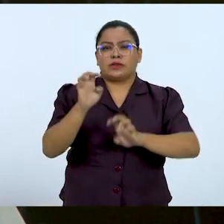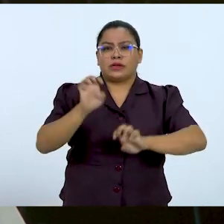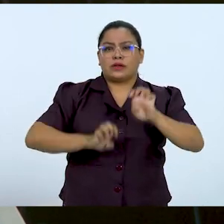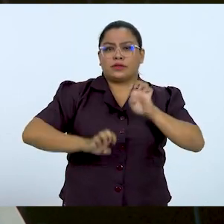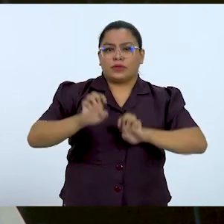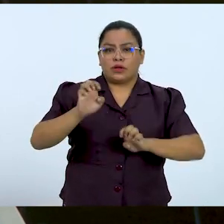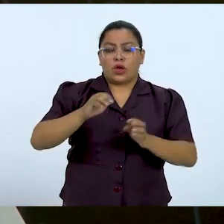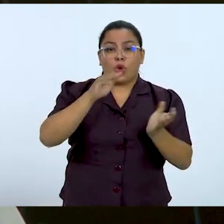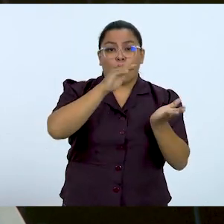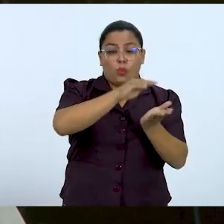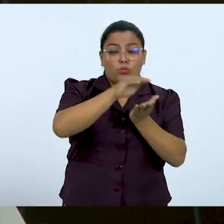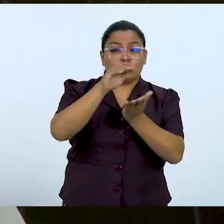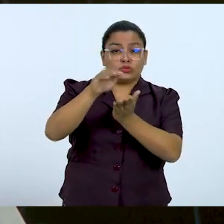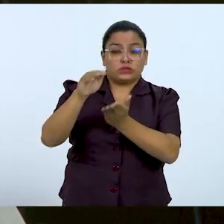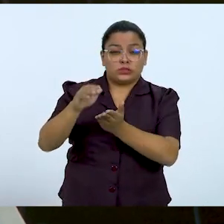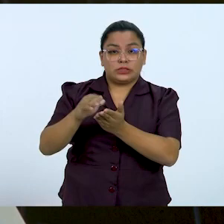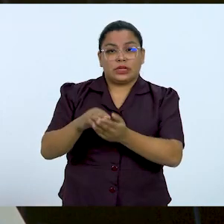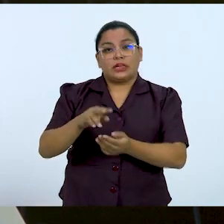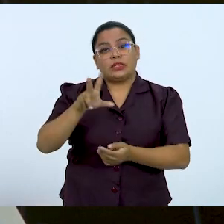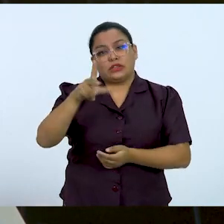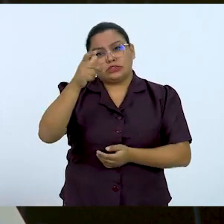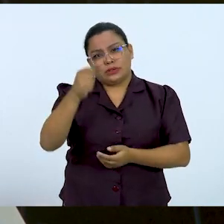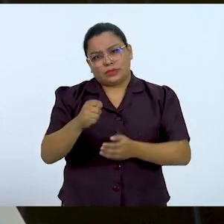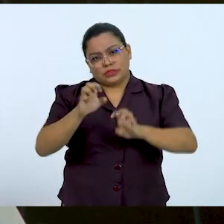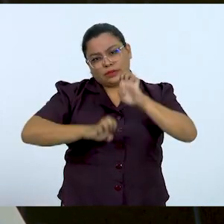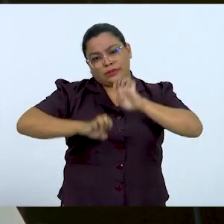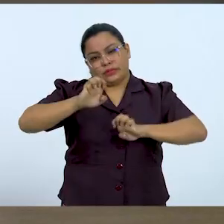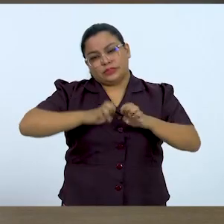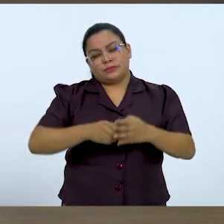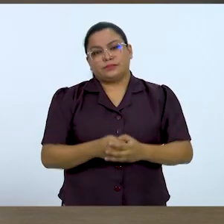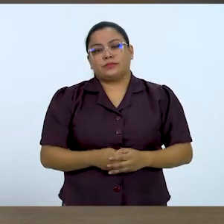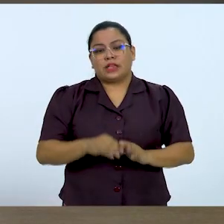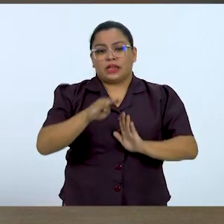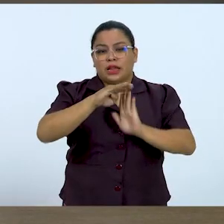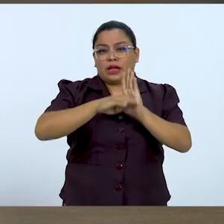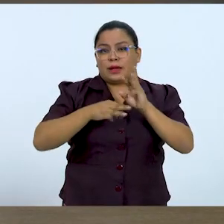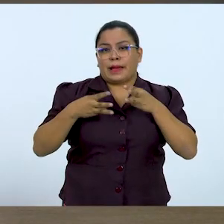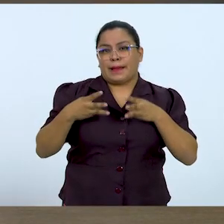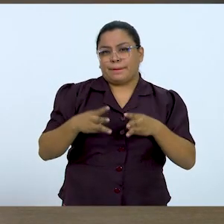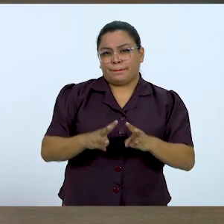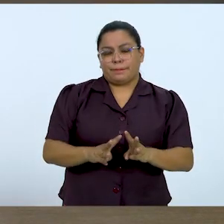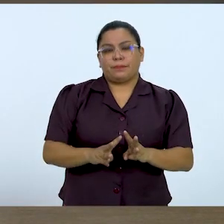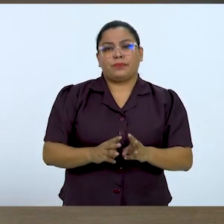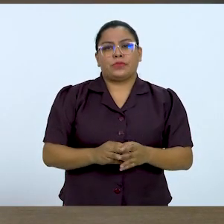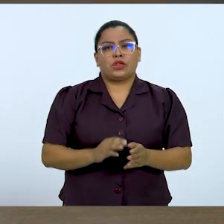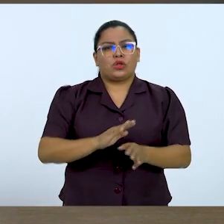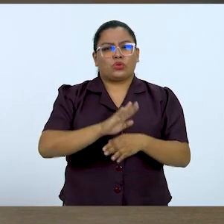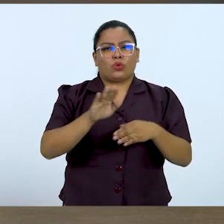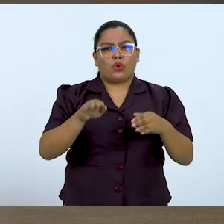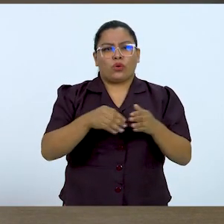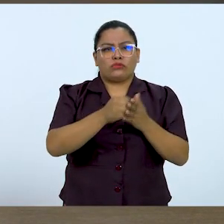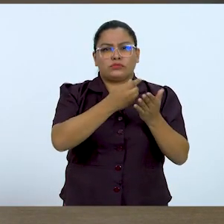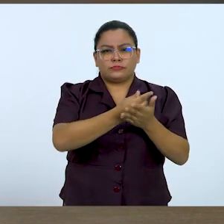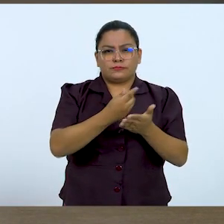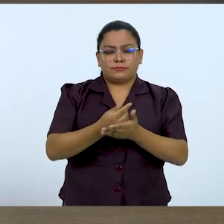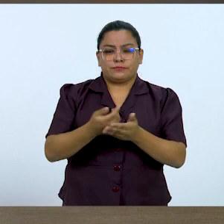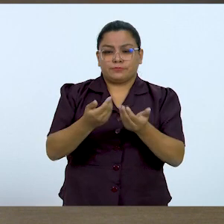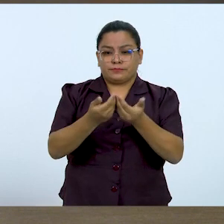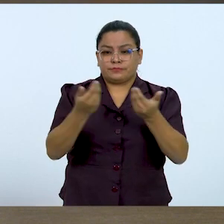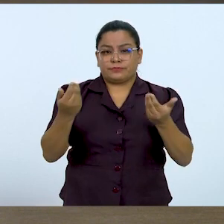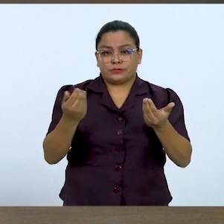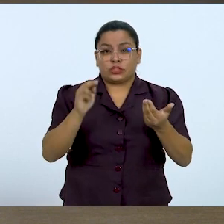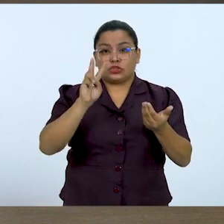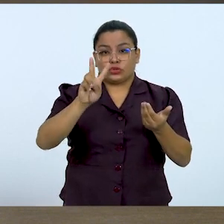las evaluaciones por unidad y trimestre. Las guías metodológicas para todos los grados